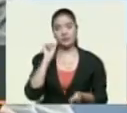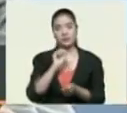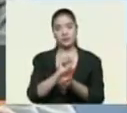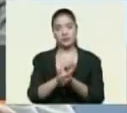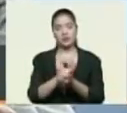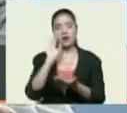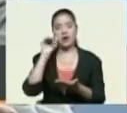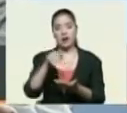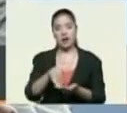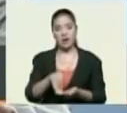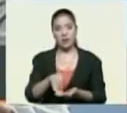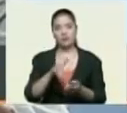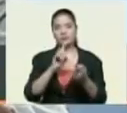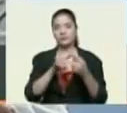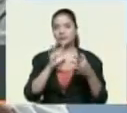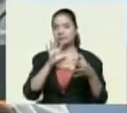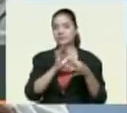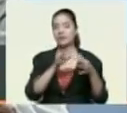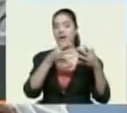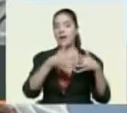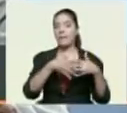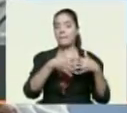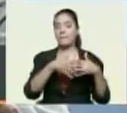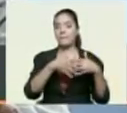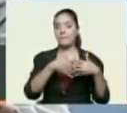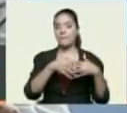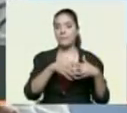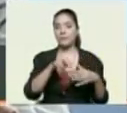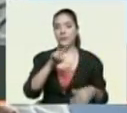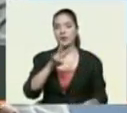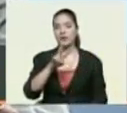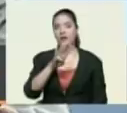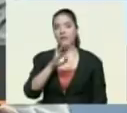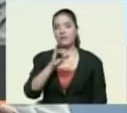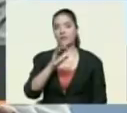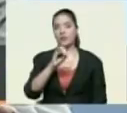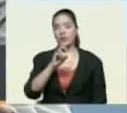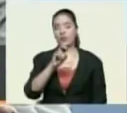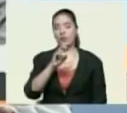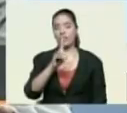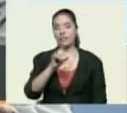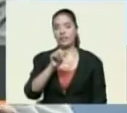estado de Aragua, vinculado a la empresa Biodanica, sociedad anónima.